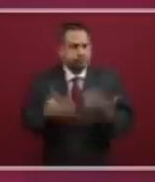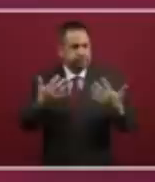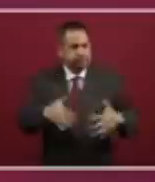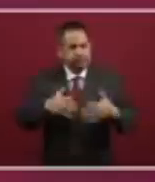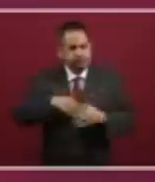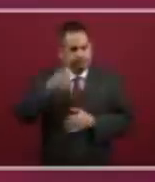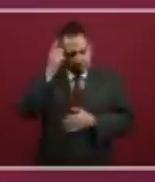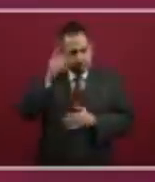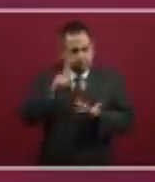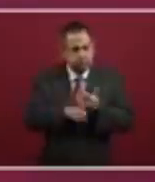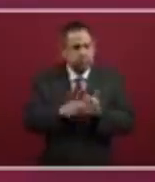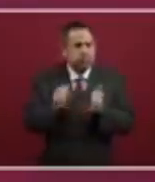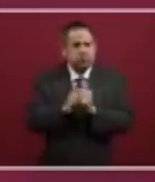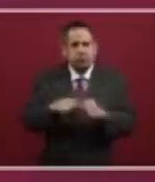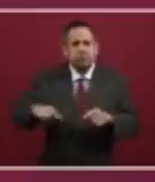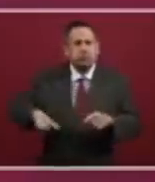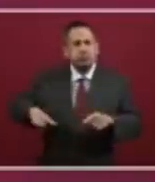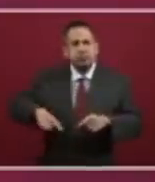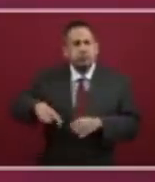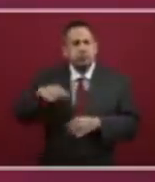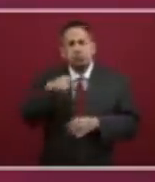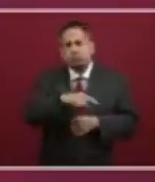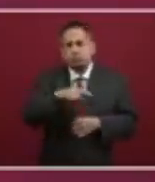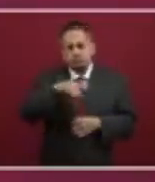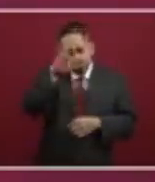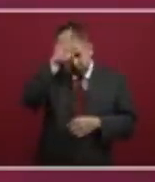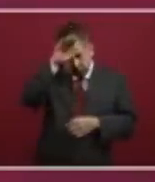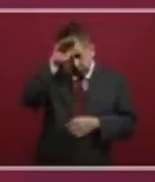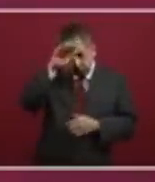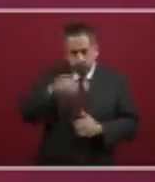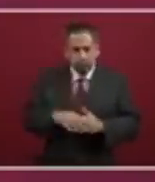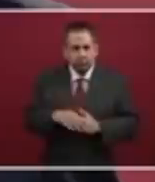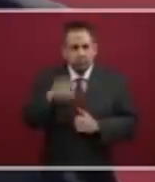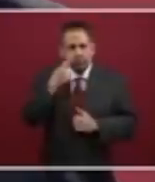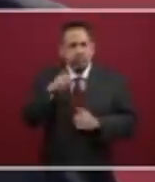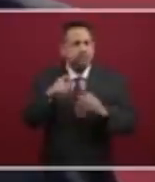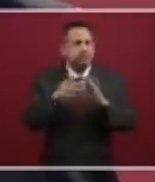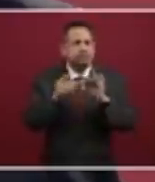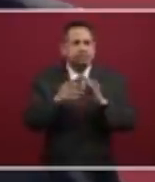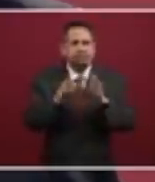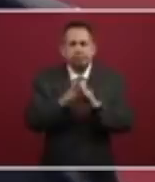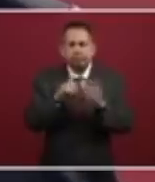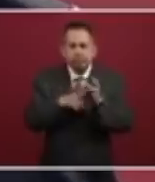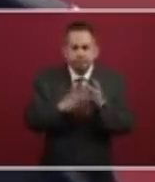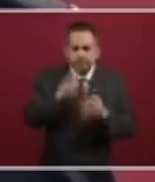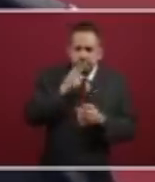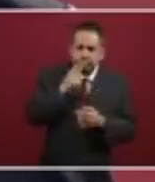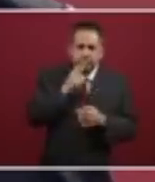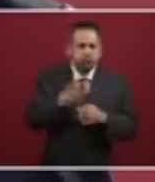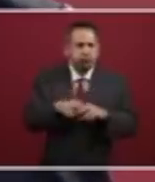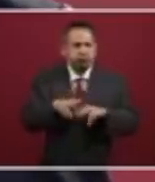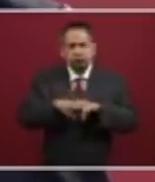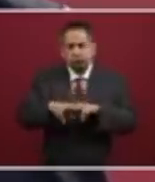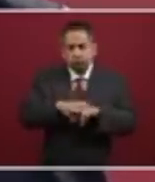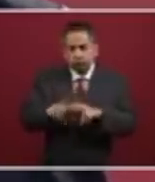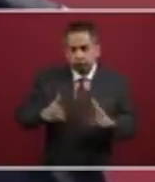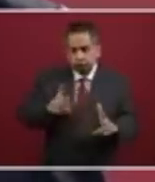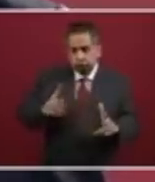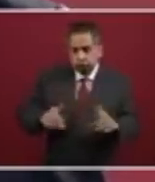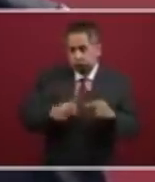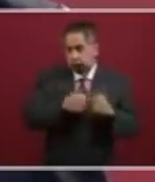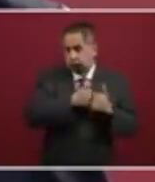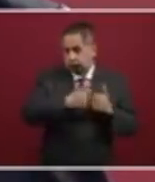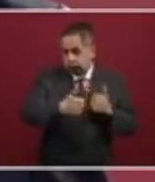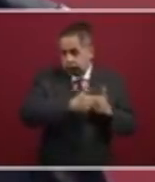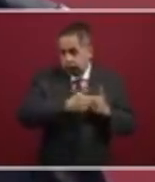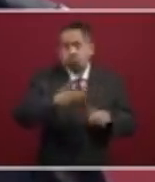empresarios y con el gobierno de Monterrey para la utilización de las vías del tren en